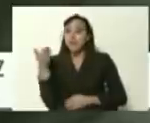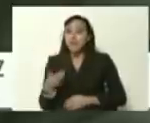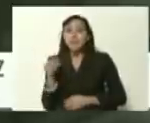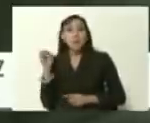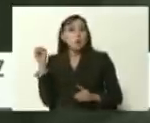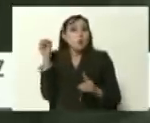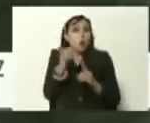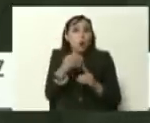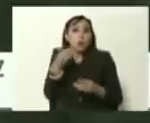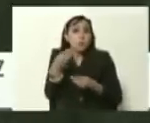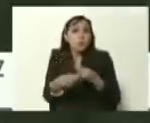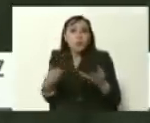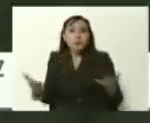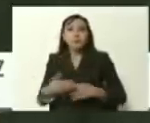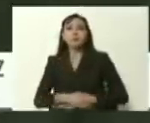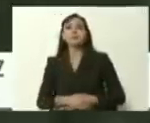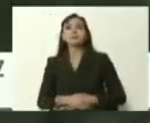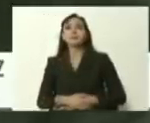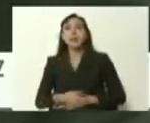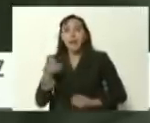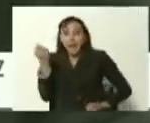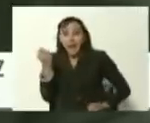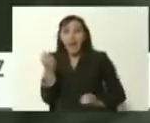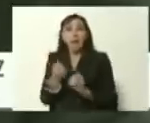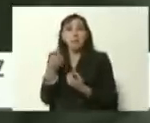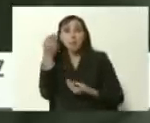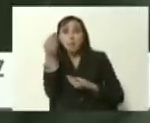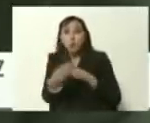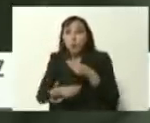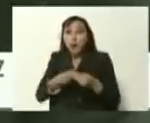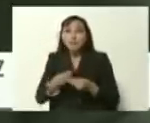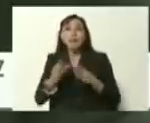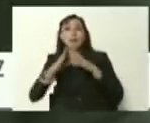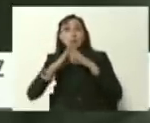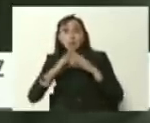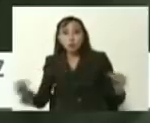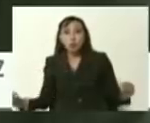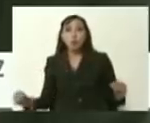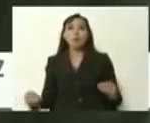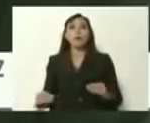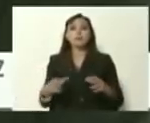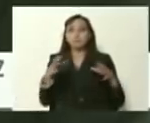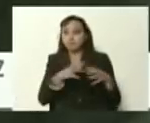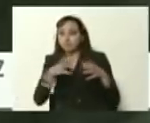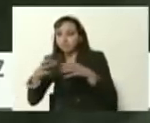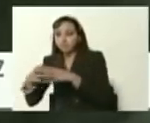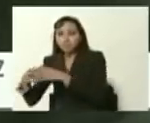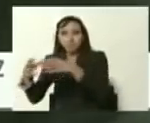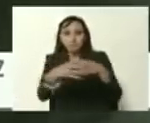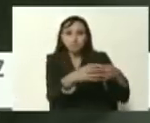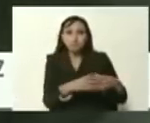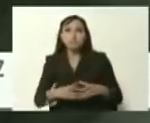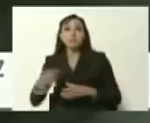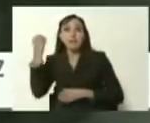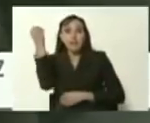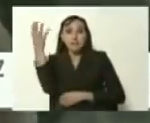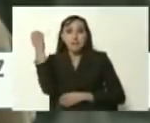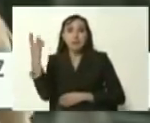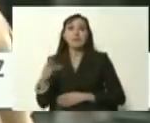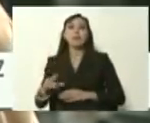objetivo el ser de apoyo a todas las fracciones parlamentarias y al país